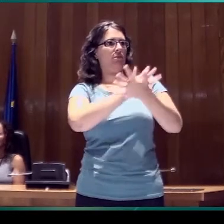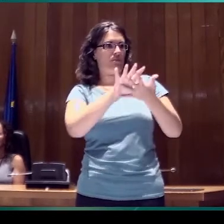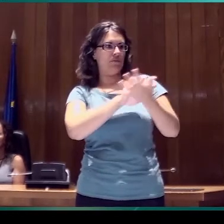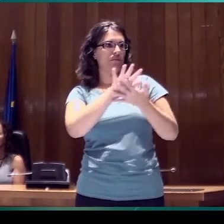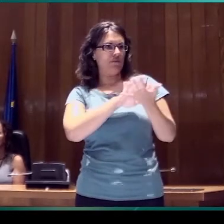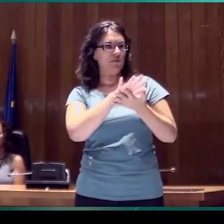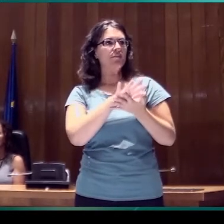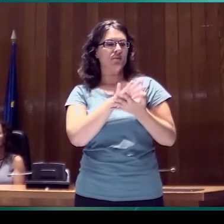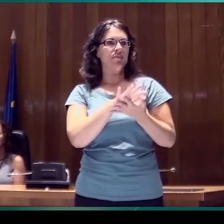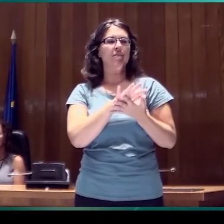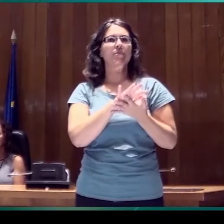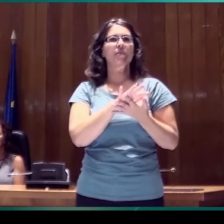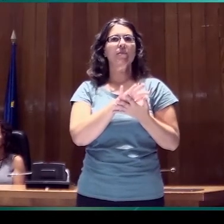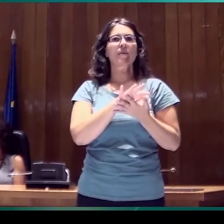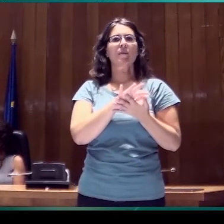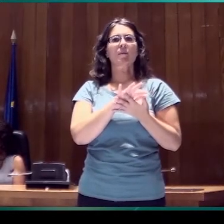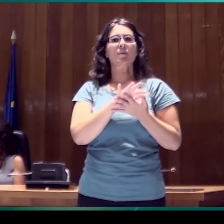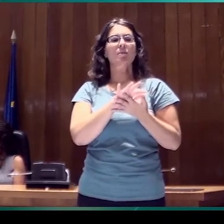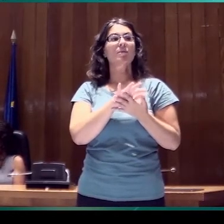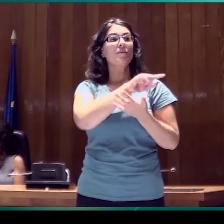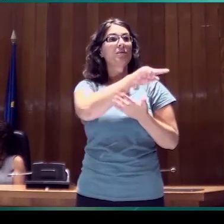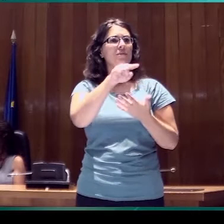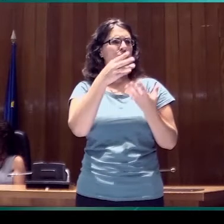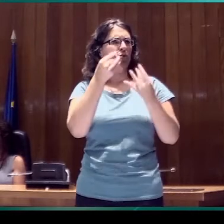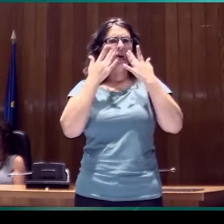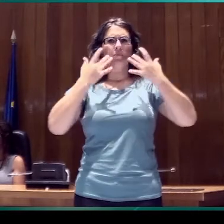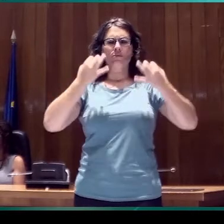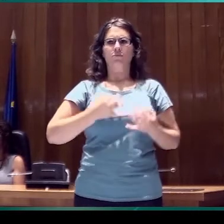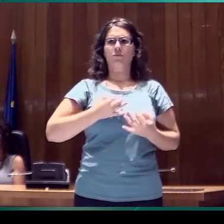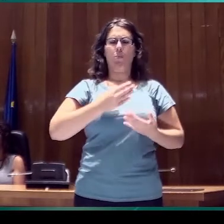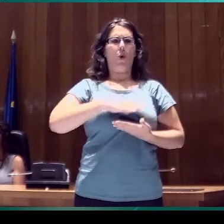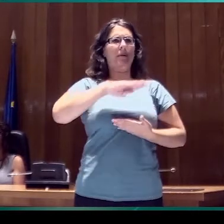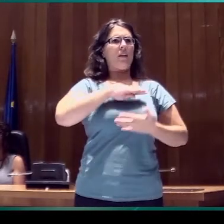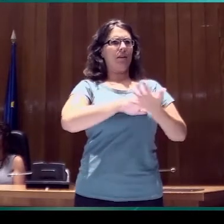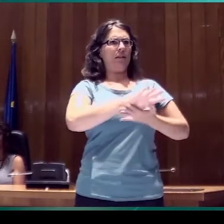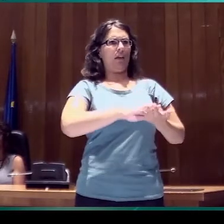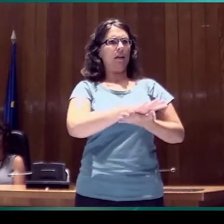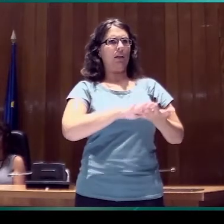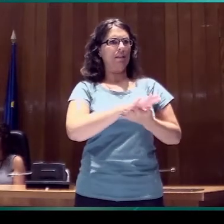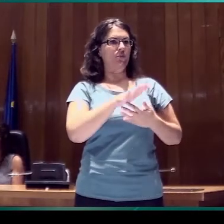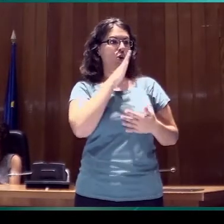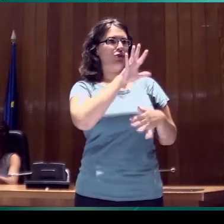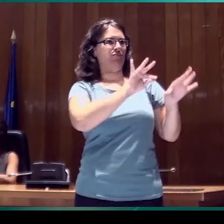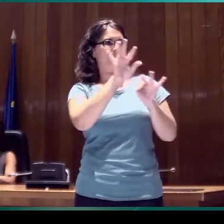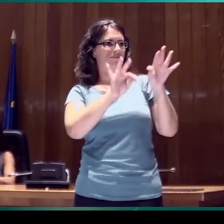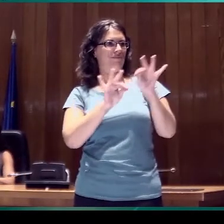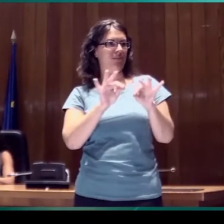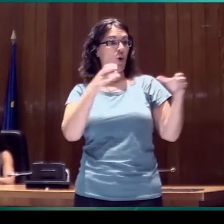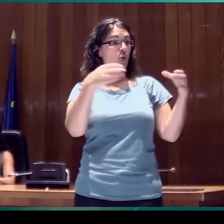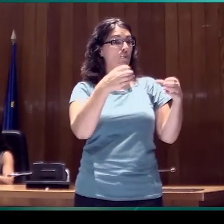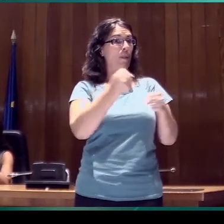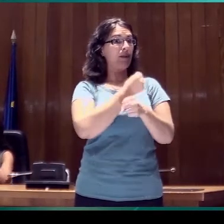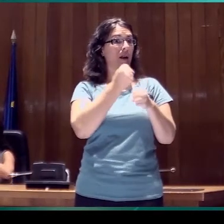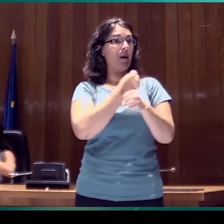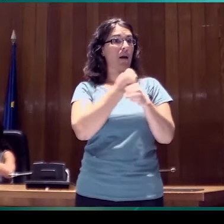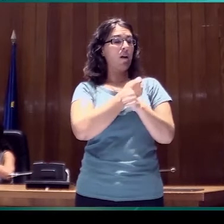con quienes que eran muy competentes en lengua de signos y con quienes nosotros iniciamos un grupo de trabajo absolutamente fuera